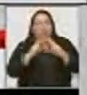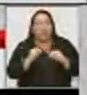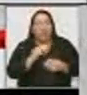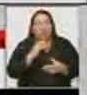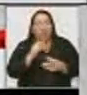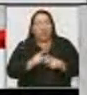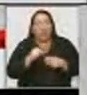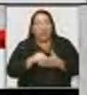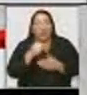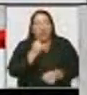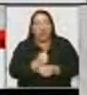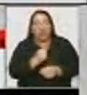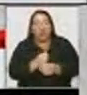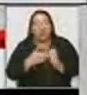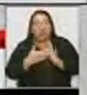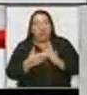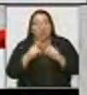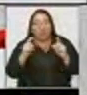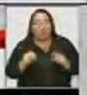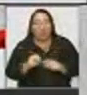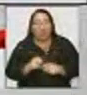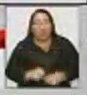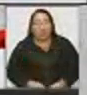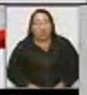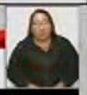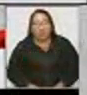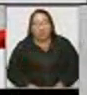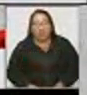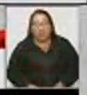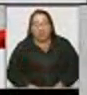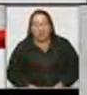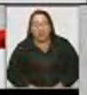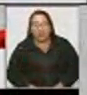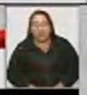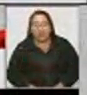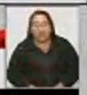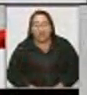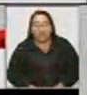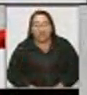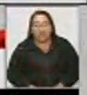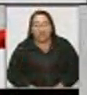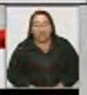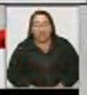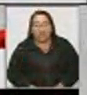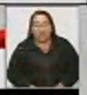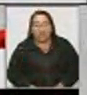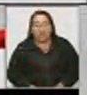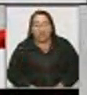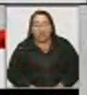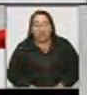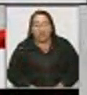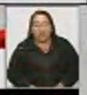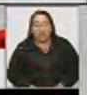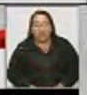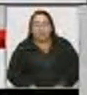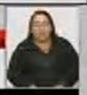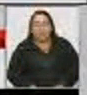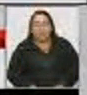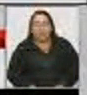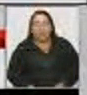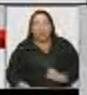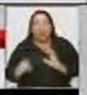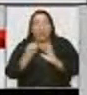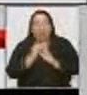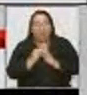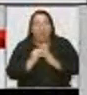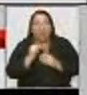evaluar puestos de trabajo y definir el cuadro de categorías y funciones, así como el modelo de cuadro de categorías y funciones y el contenido